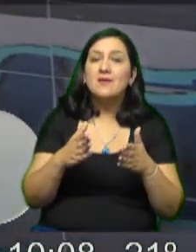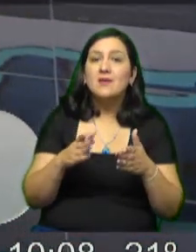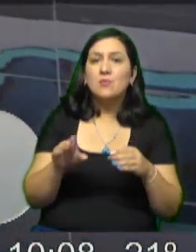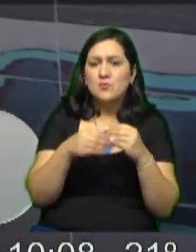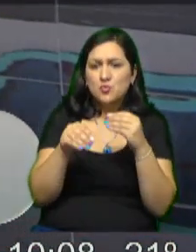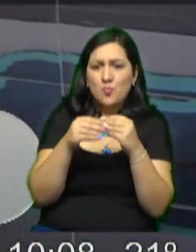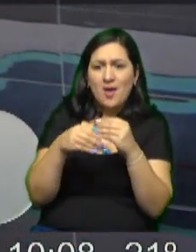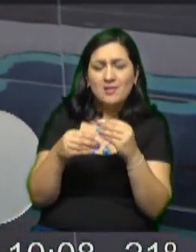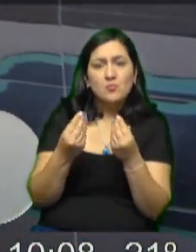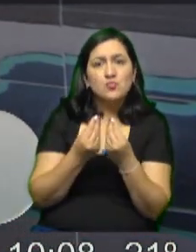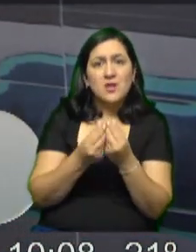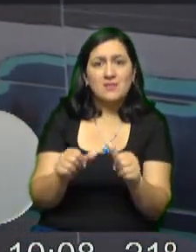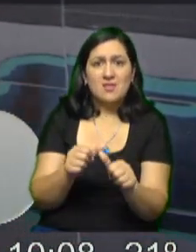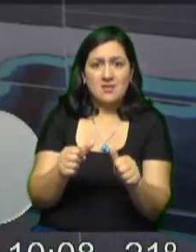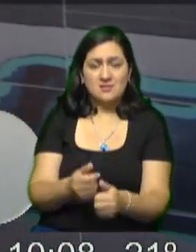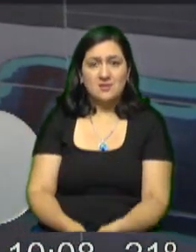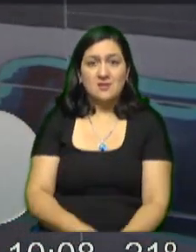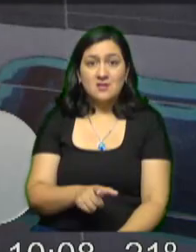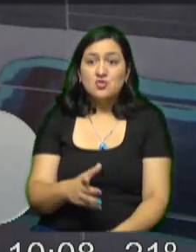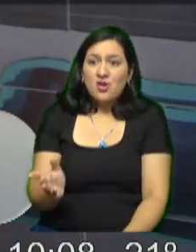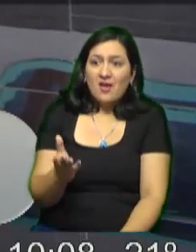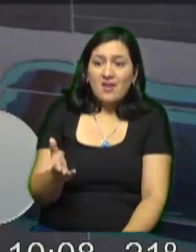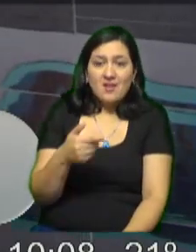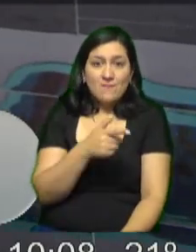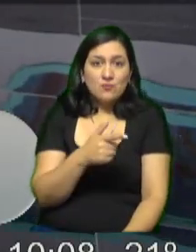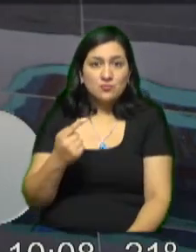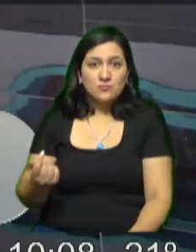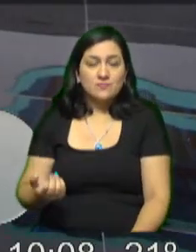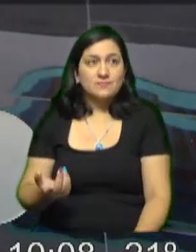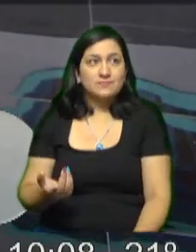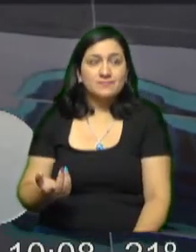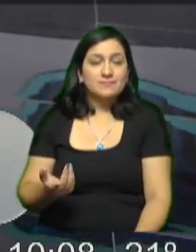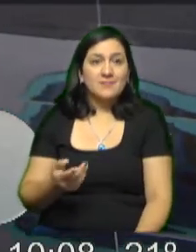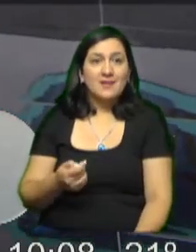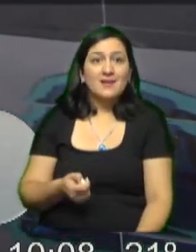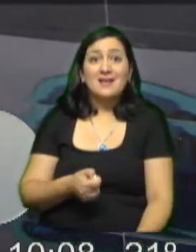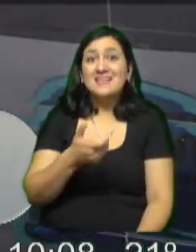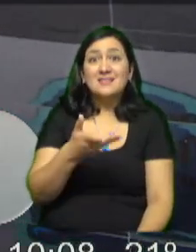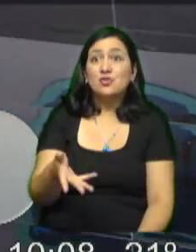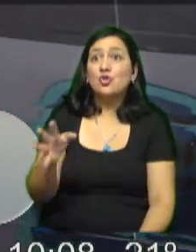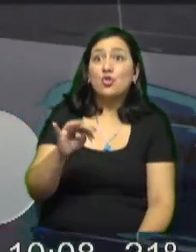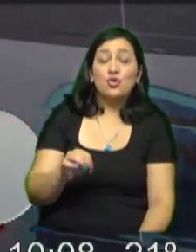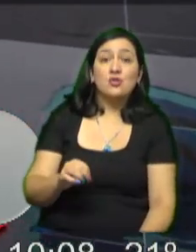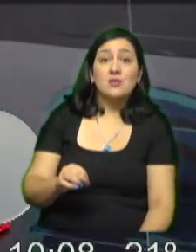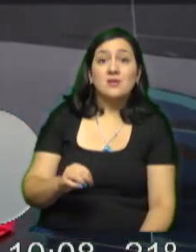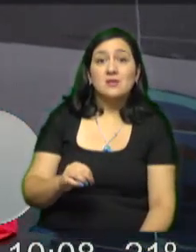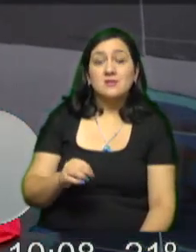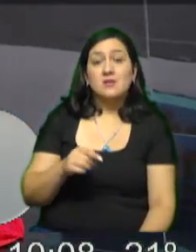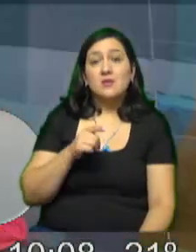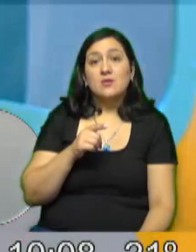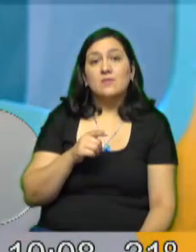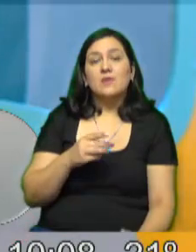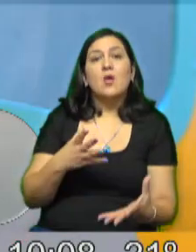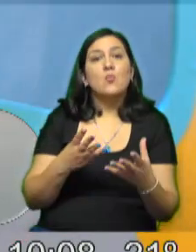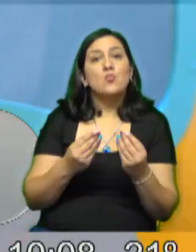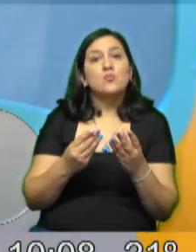sumaste un montón de actividad. ¿Y eso qué genera en vos ese encuentro casi cotidiano con tu gente? Que muchos